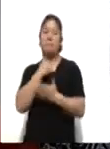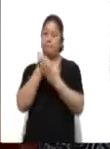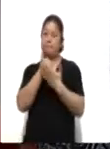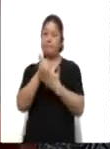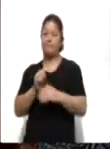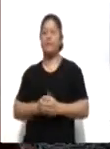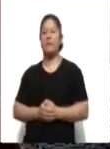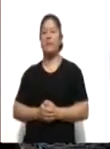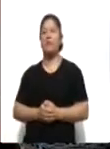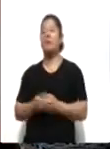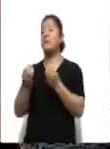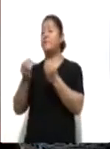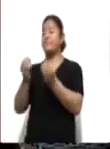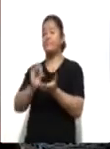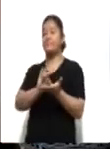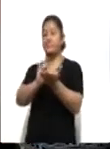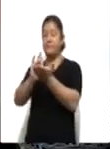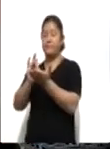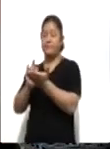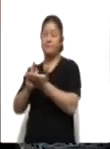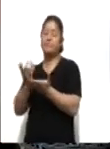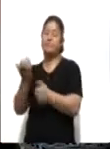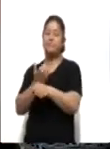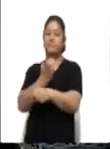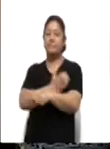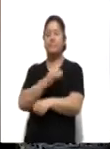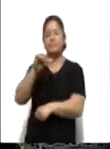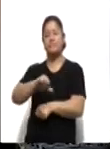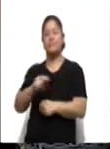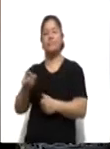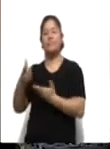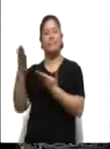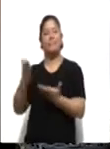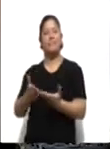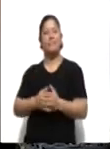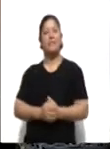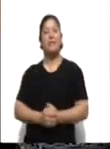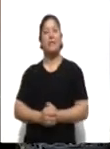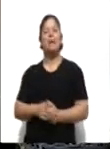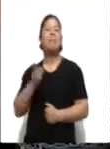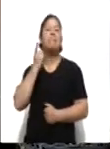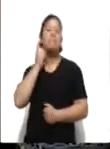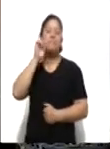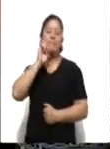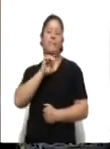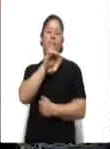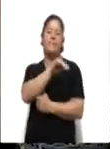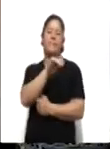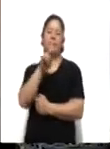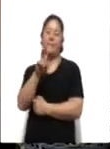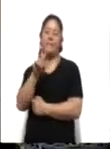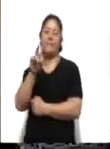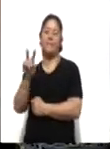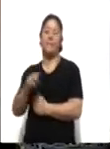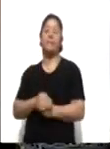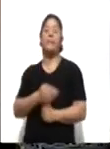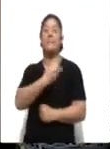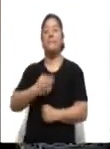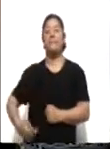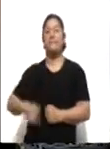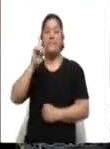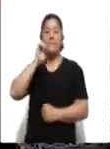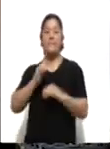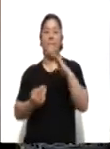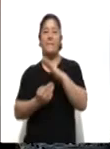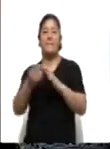muchísimas gracias por acompañarnos presidenta en este estudio estuvo con nosotros obviamente la diputada mayra vázquez velásquez quien es presidenta de